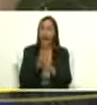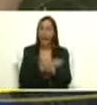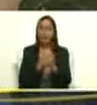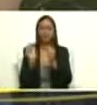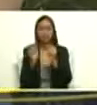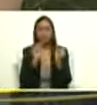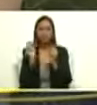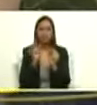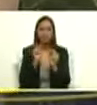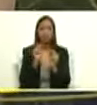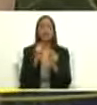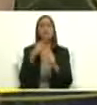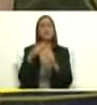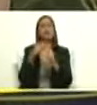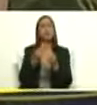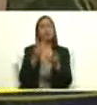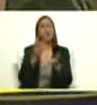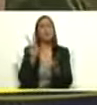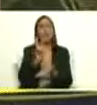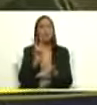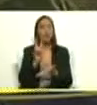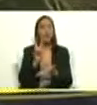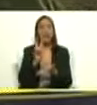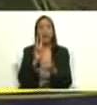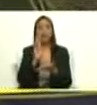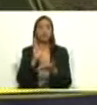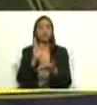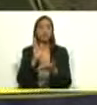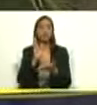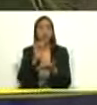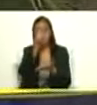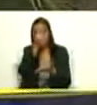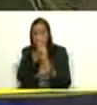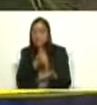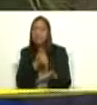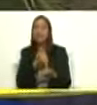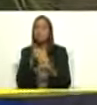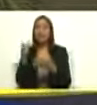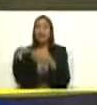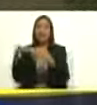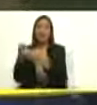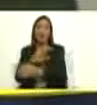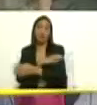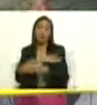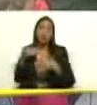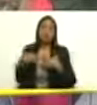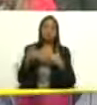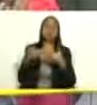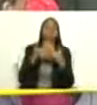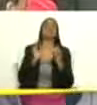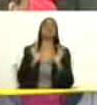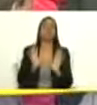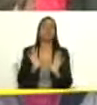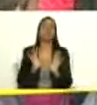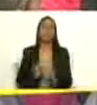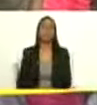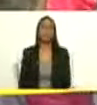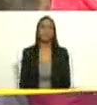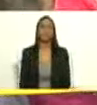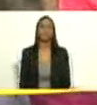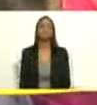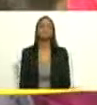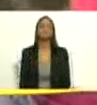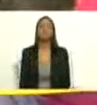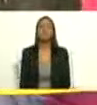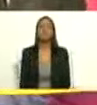ultraderecha Igualmente el jefe de estado ha insistido a impulsar una gran operación de debate colectivo